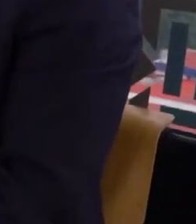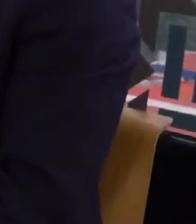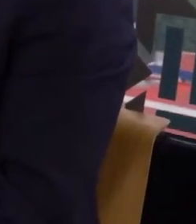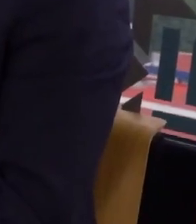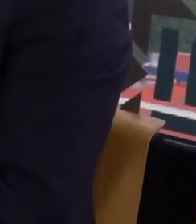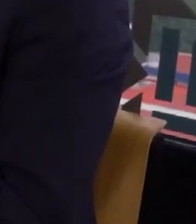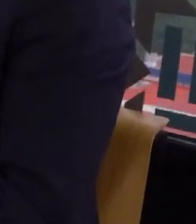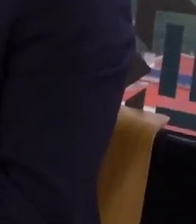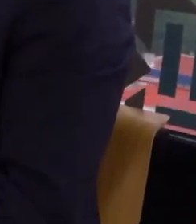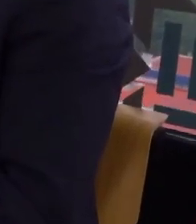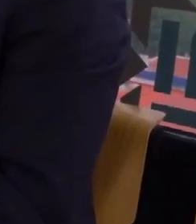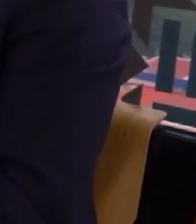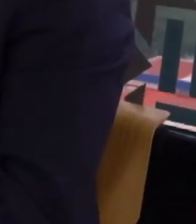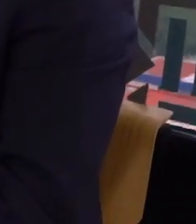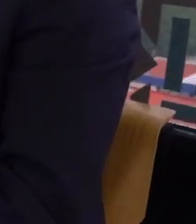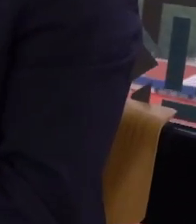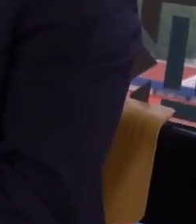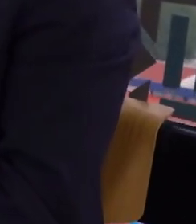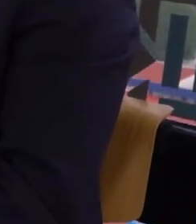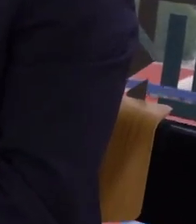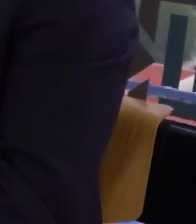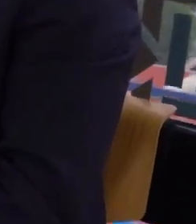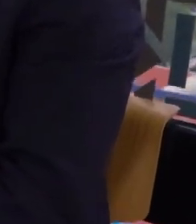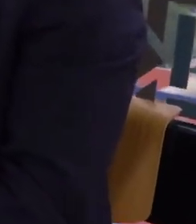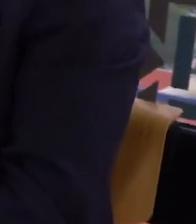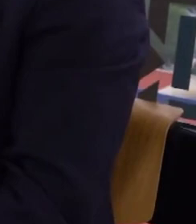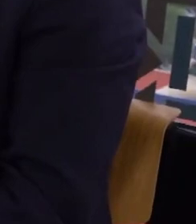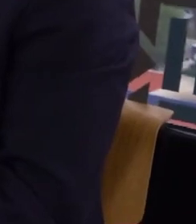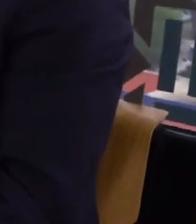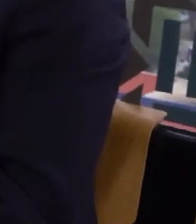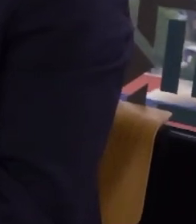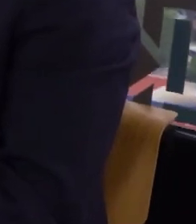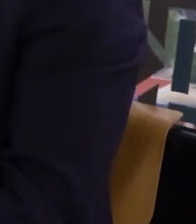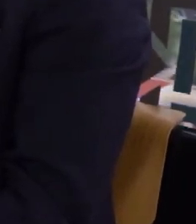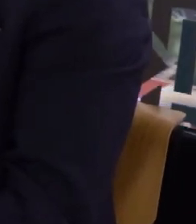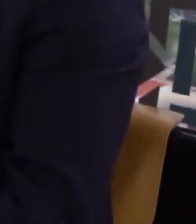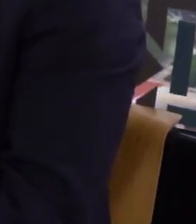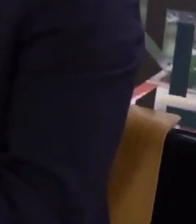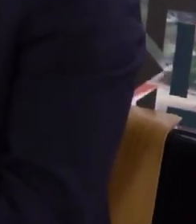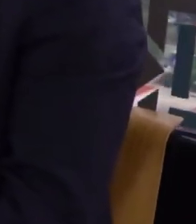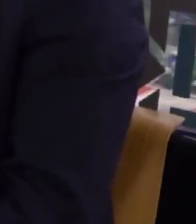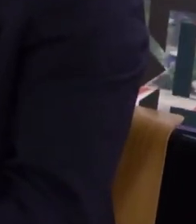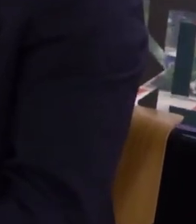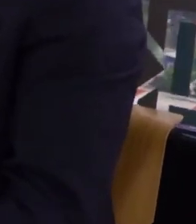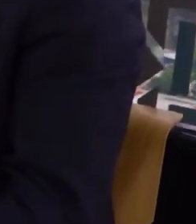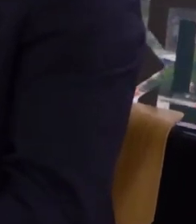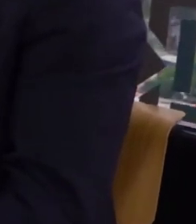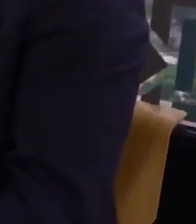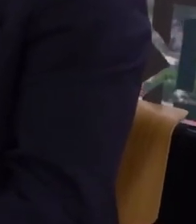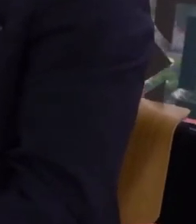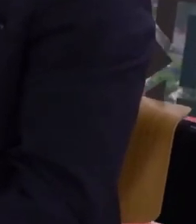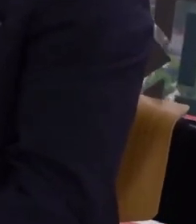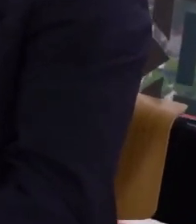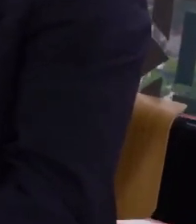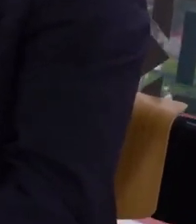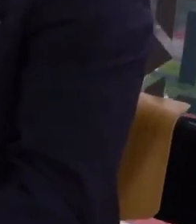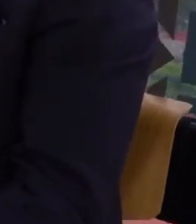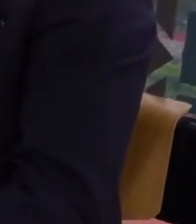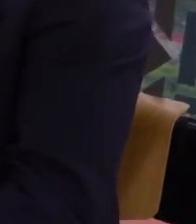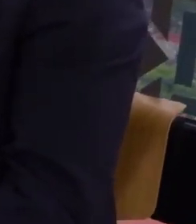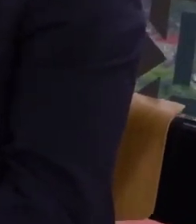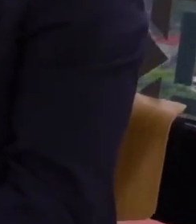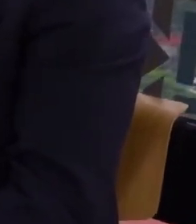Muy buenos días, soy Jesús Esteva, secretario de Obras de la Ciudad de México, y me encuentro con el director general de Doppelmayr